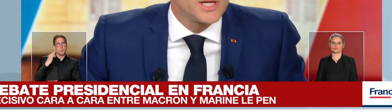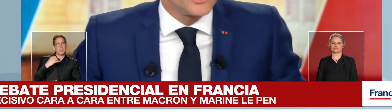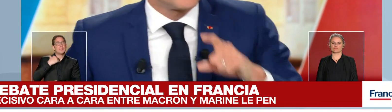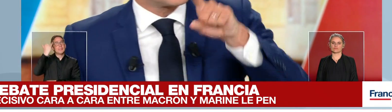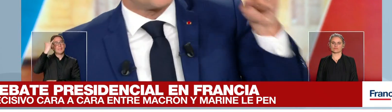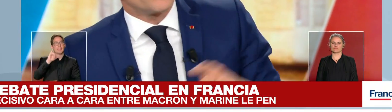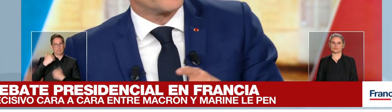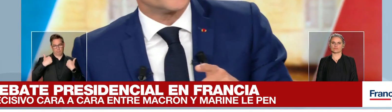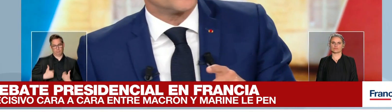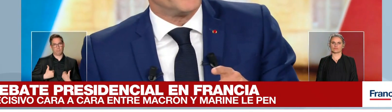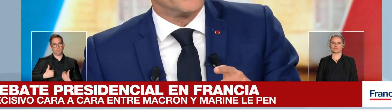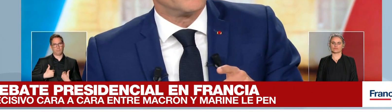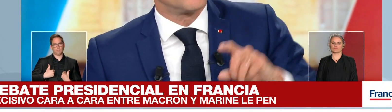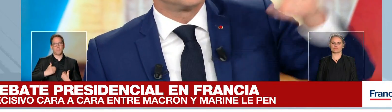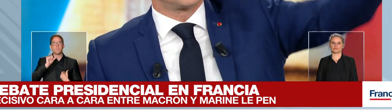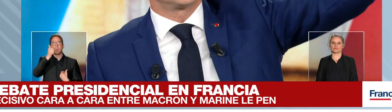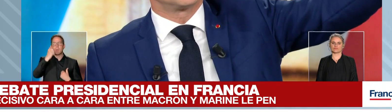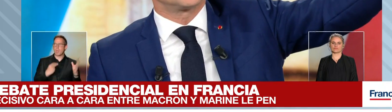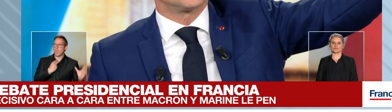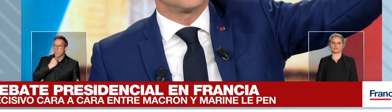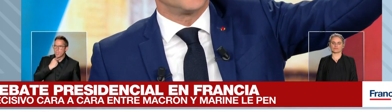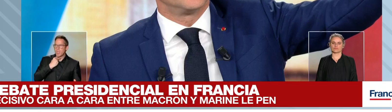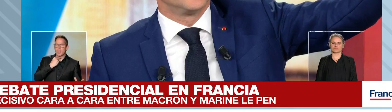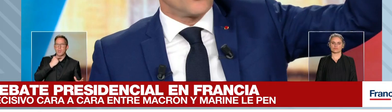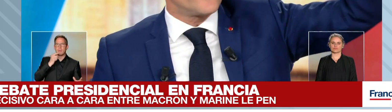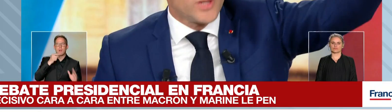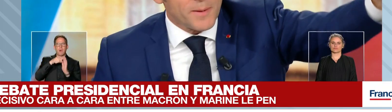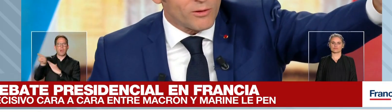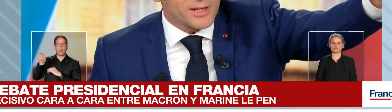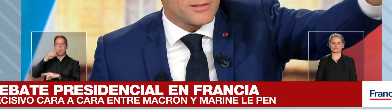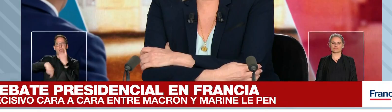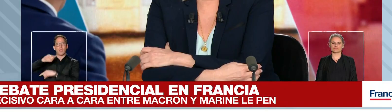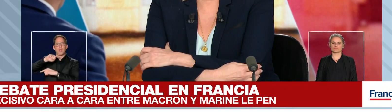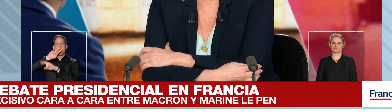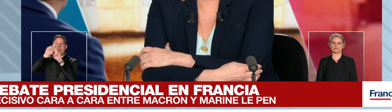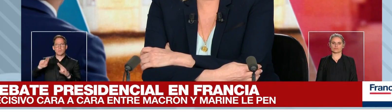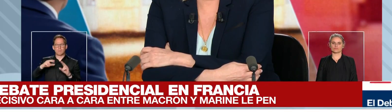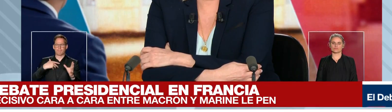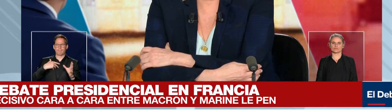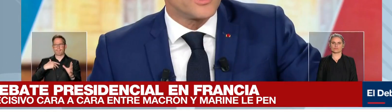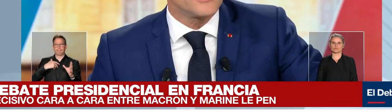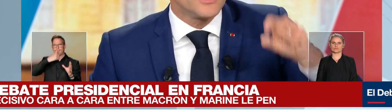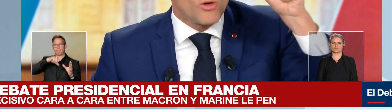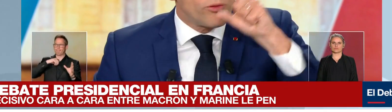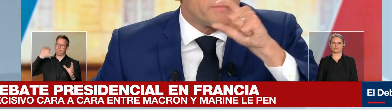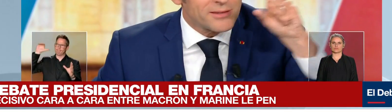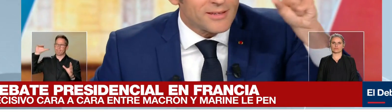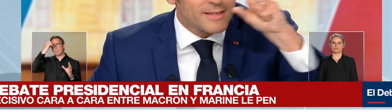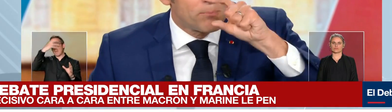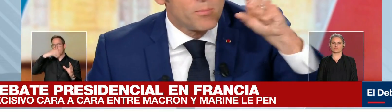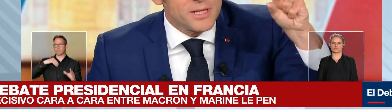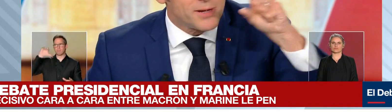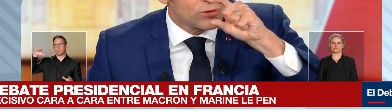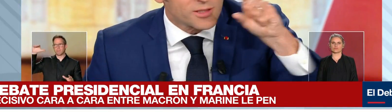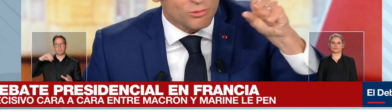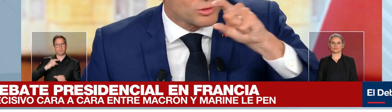que hemos tenido en los últimos 4 años. Primero tuvimos un bloqueo europeo. Nos enviaron al internacional y terminamos convenciendo a los